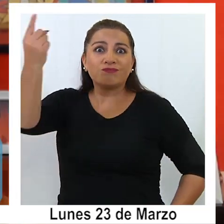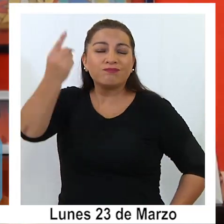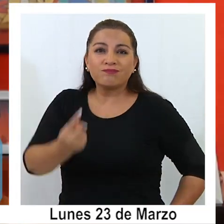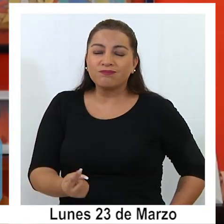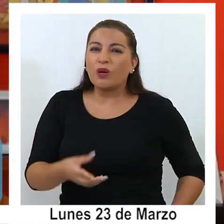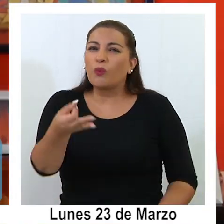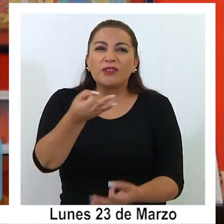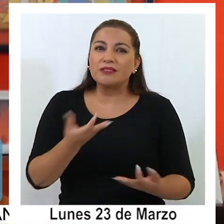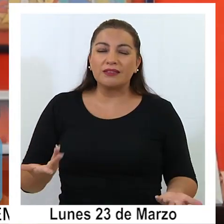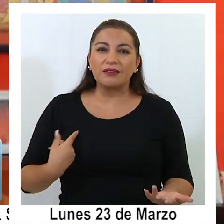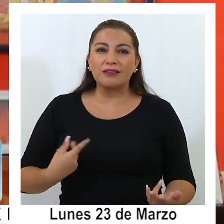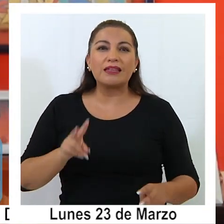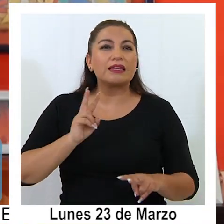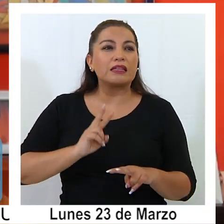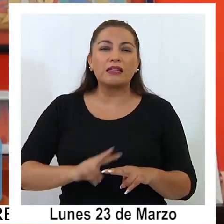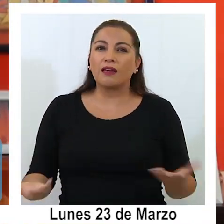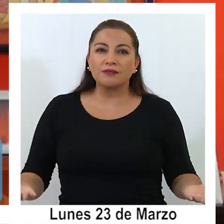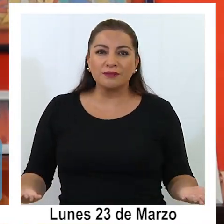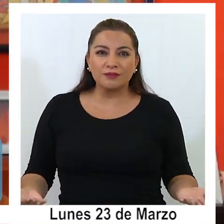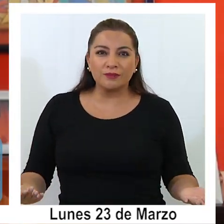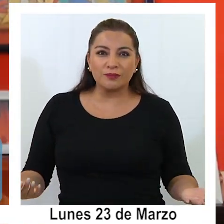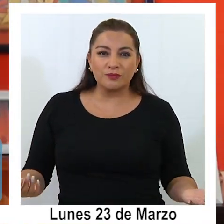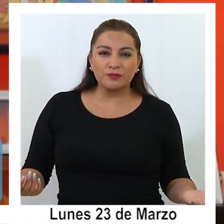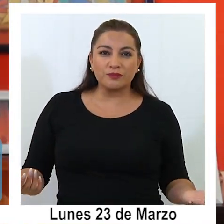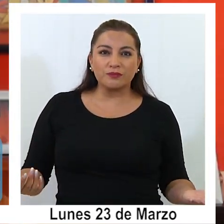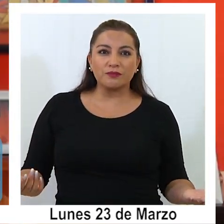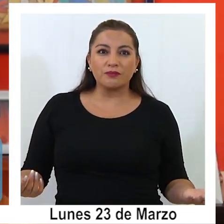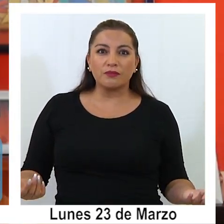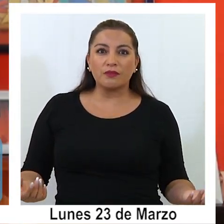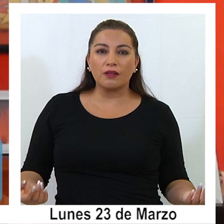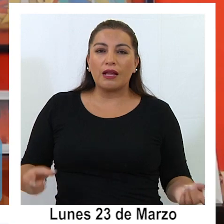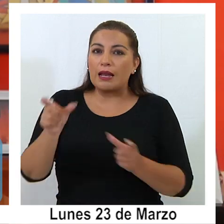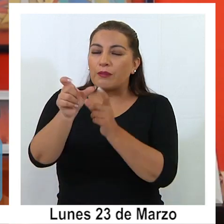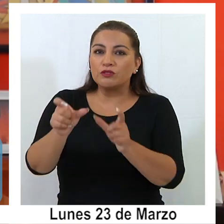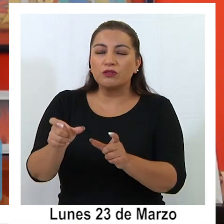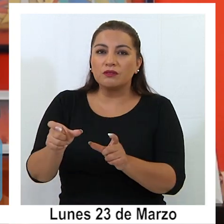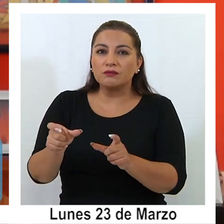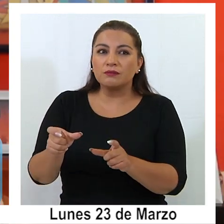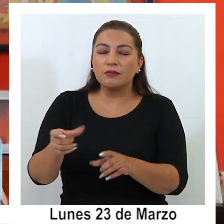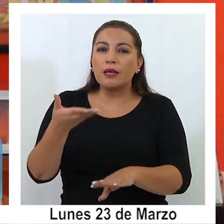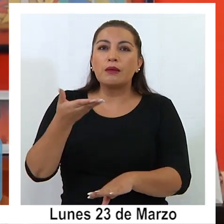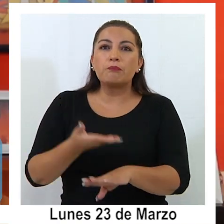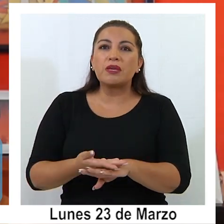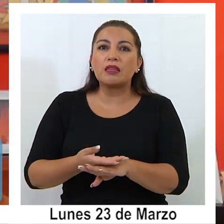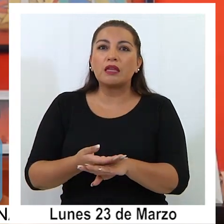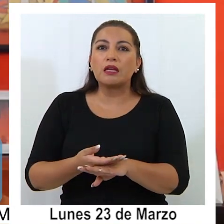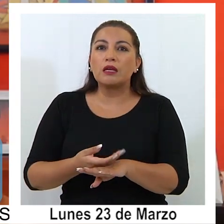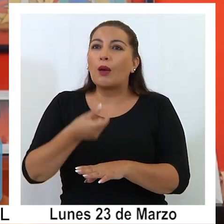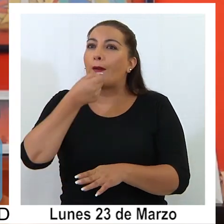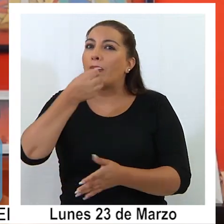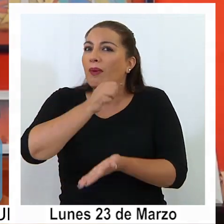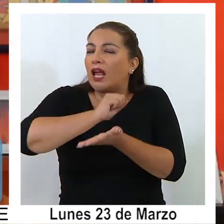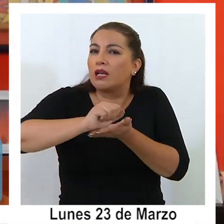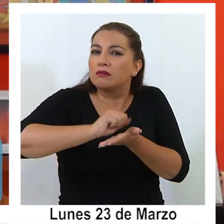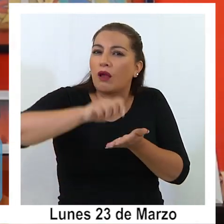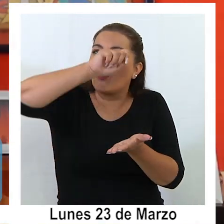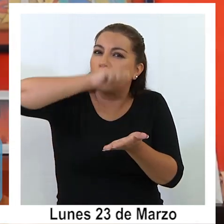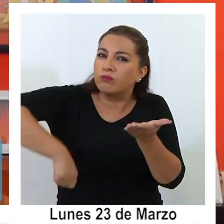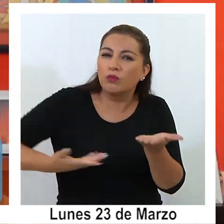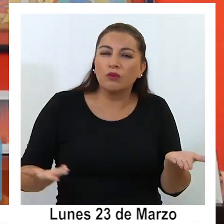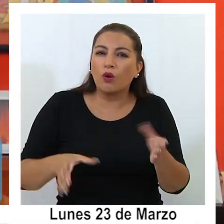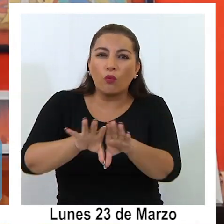Cuéntanos, ¿tomaron los datos? ¿Te pidieron algún tipo de declaración? ¿Te hicieron firmar